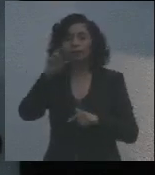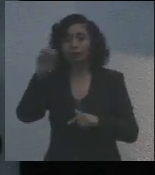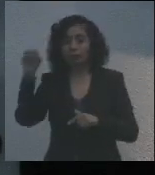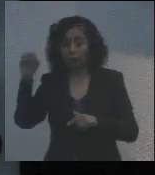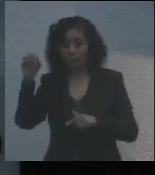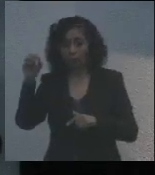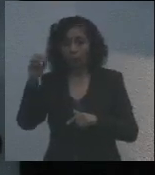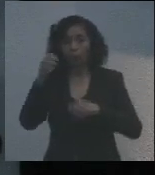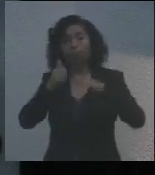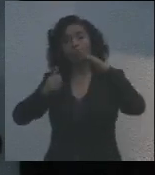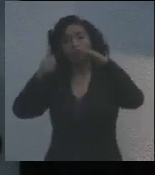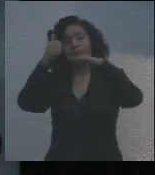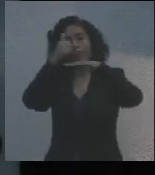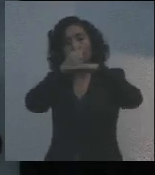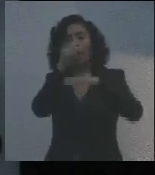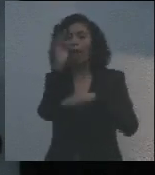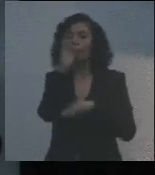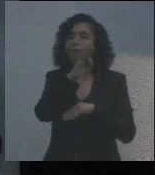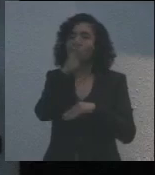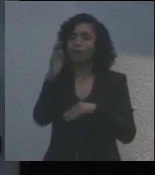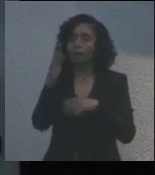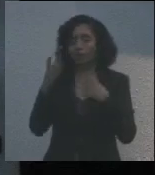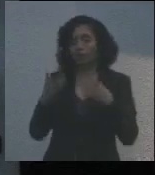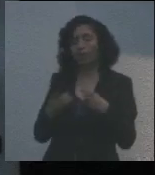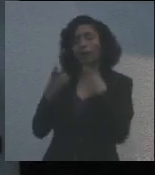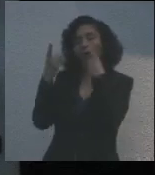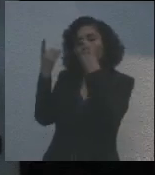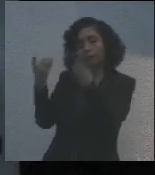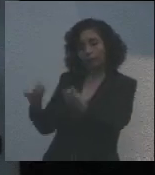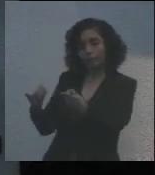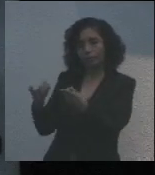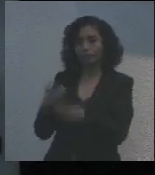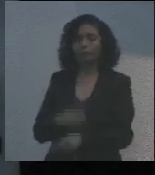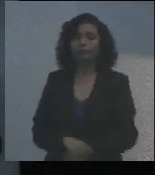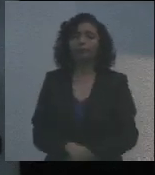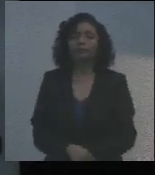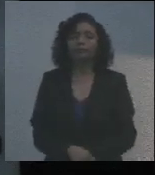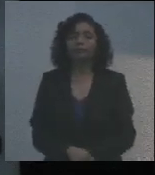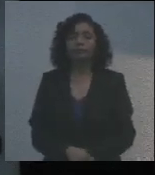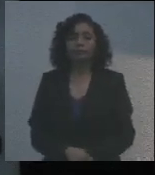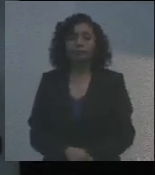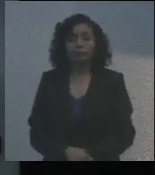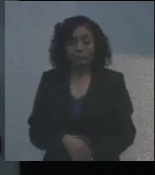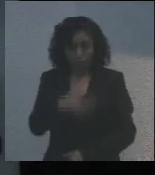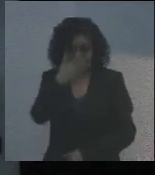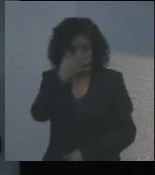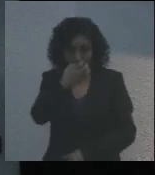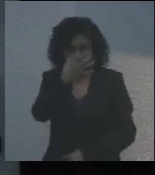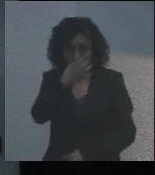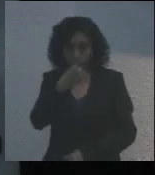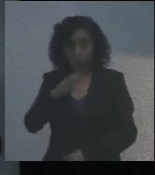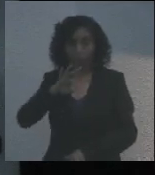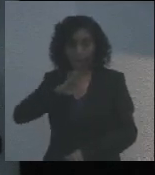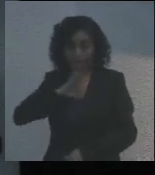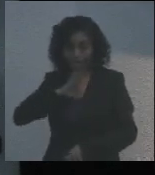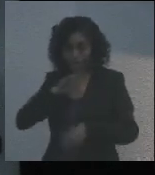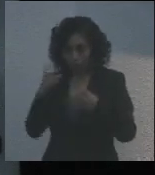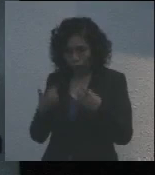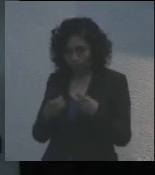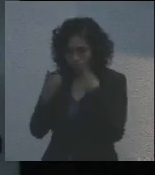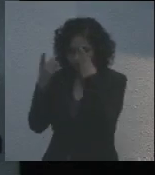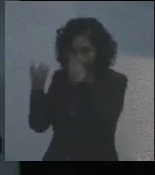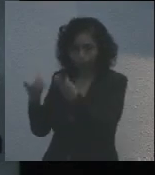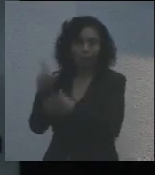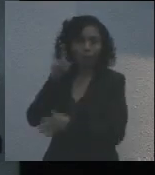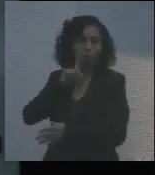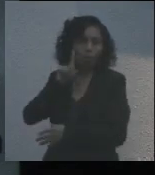la parte superior la fecha de la entrega quinto la entrega de la medalla al mérito